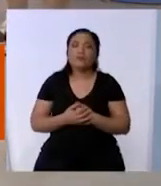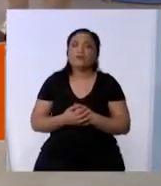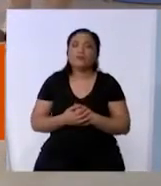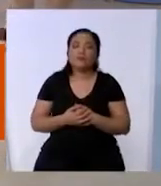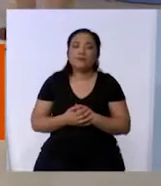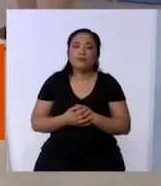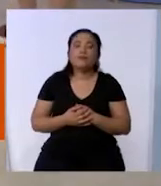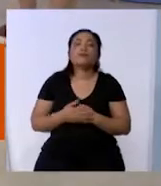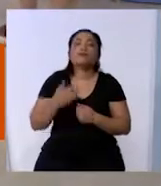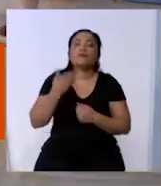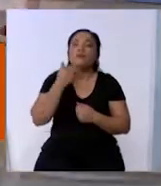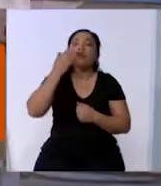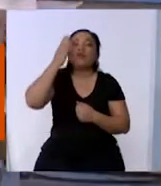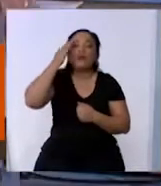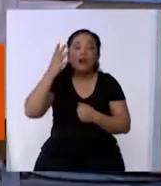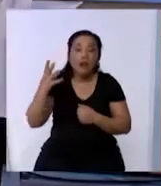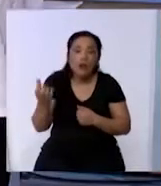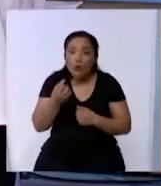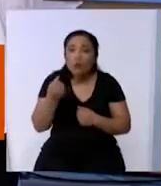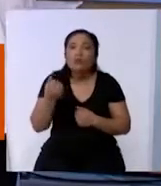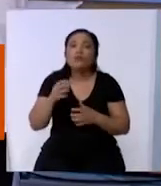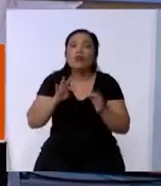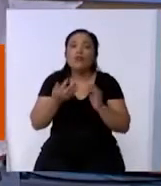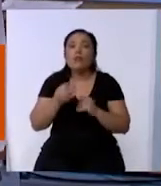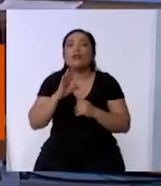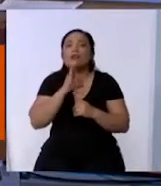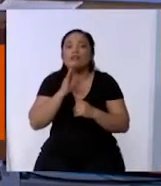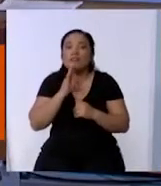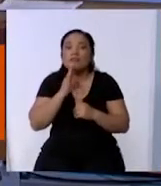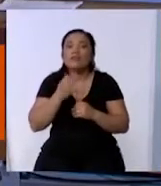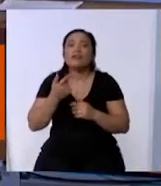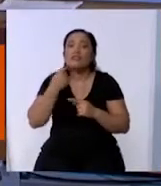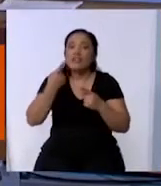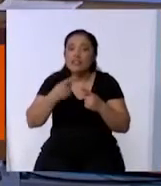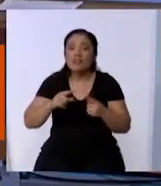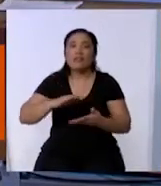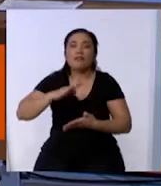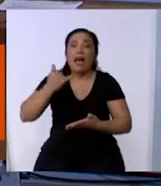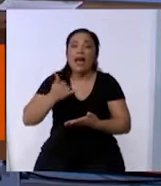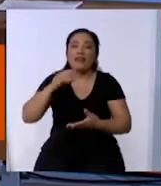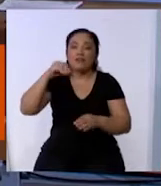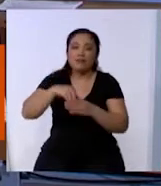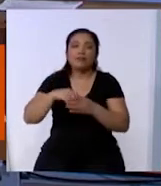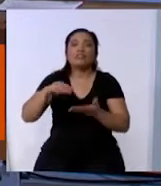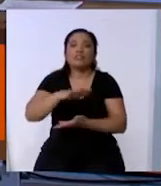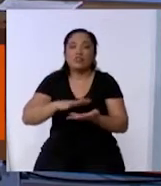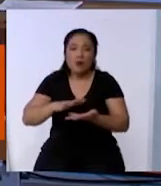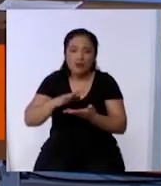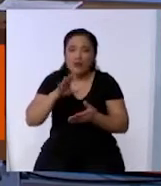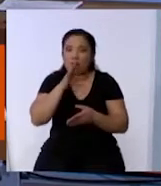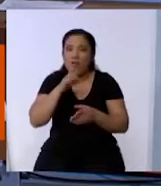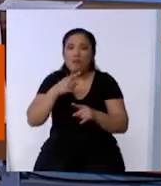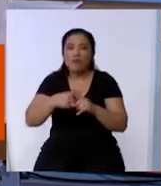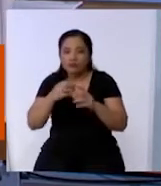estos códigos? Porque fórmulas, nuestra capacidad sabía que traía dice algo. Que tenemos que resolver problemas. Sabía que traía algo. Chicos, atrás, preparen